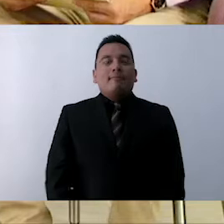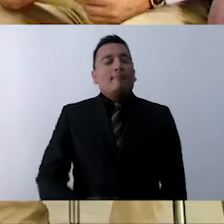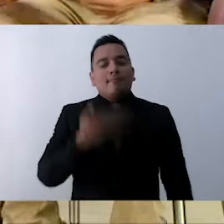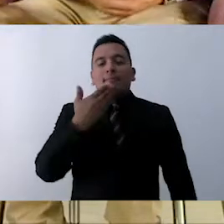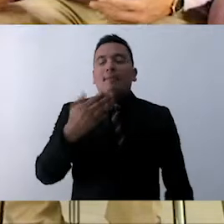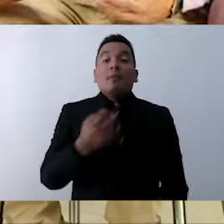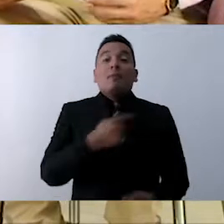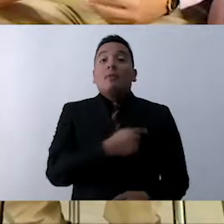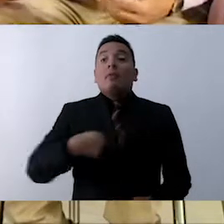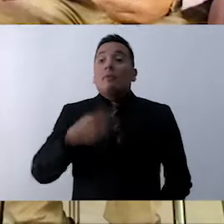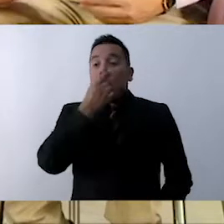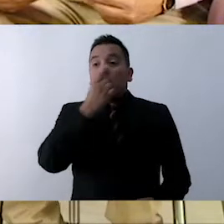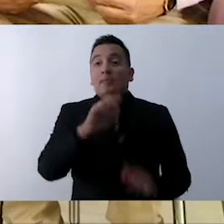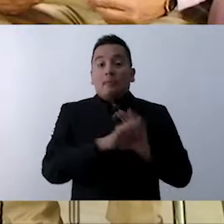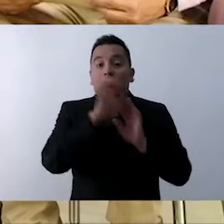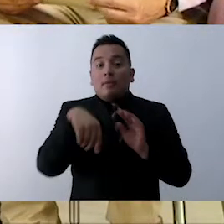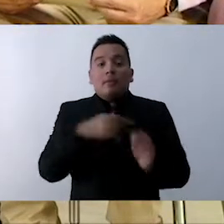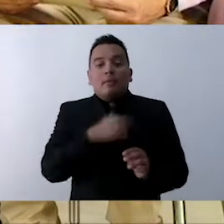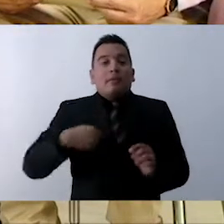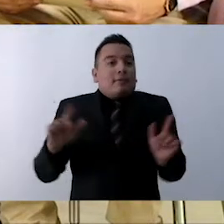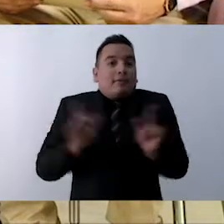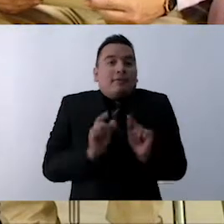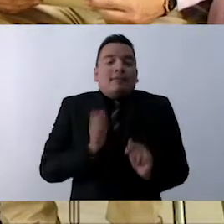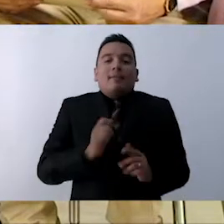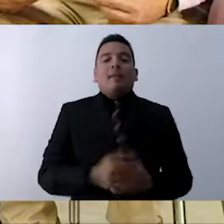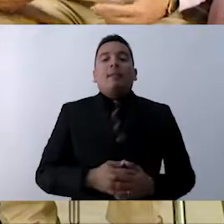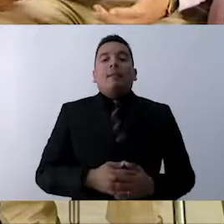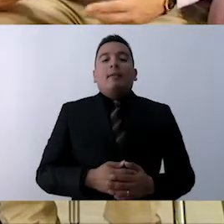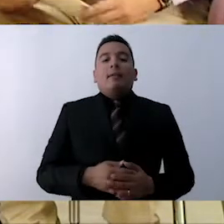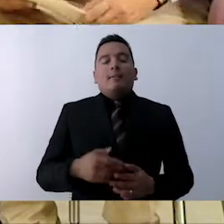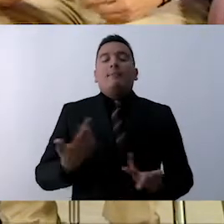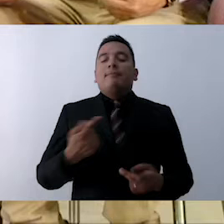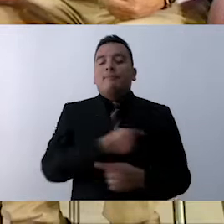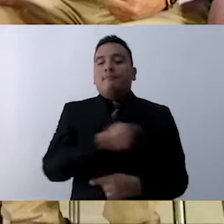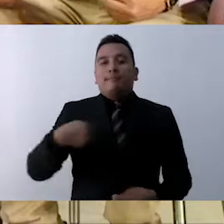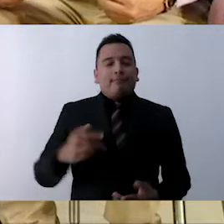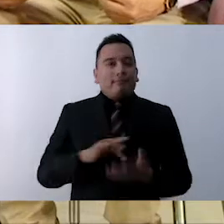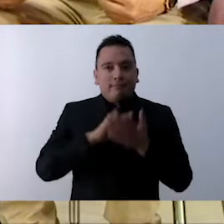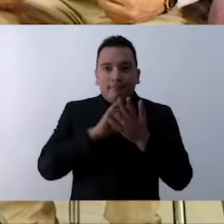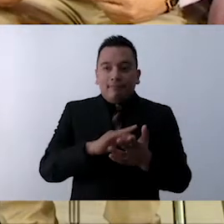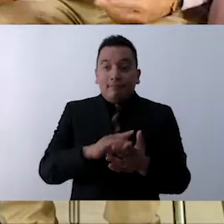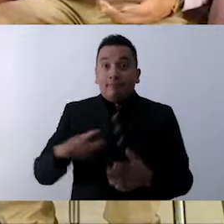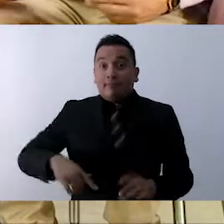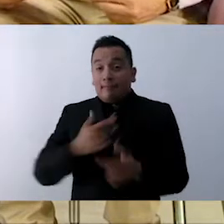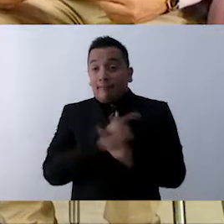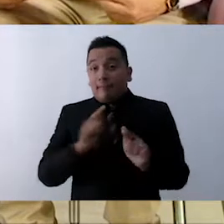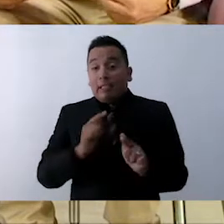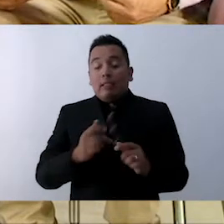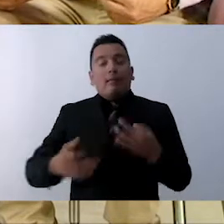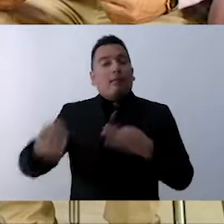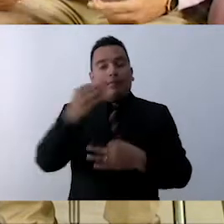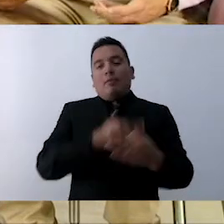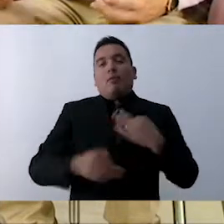Efectivamente, entonces podemos decir también un poco en la manera de conclusión que la participación ciudadana pues nos pertenece a todos los